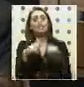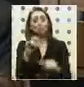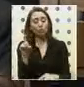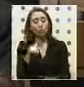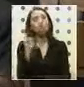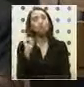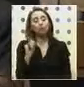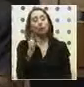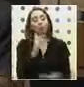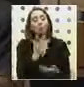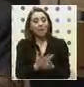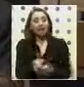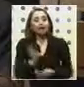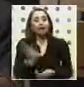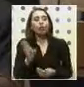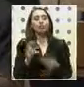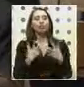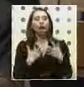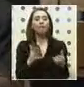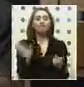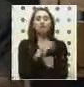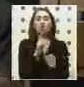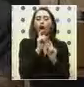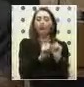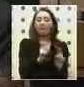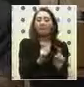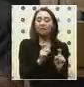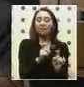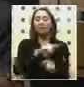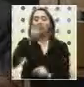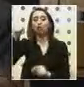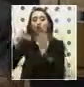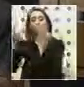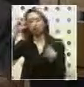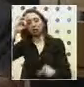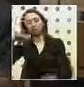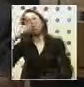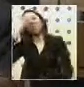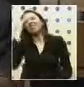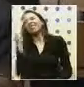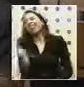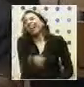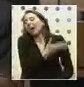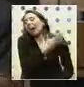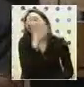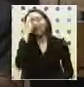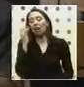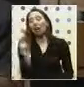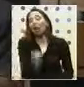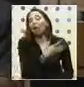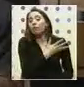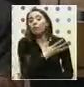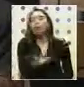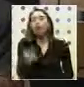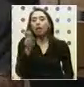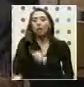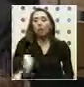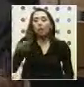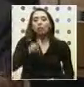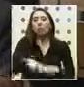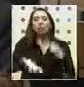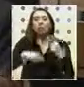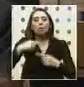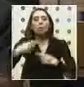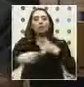que sobreviven en un mundo que las da por sabidas y que luego las olvida, y que por olvidadas las repite. Y ese